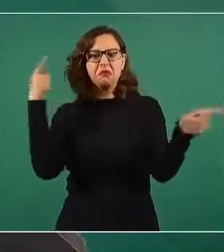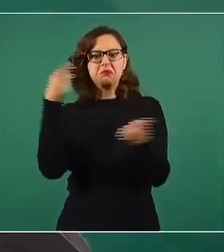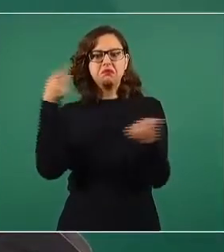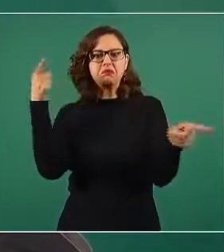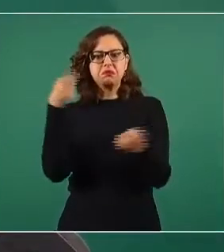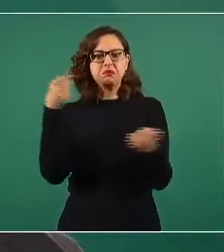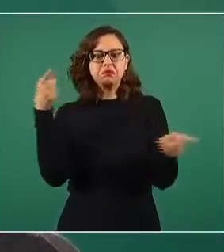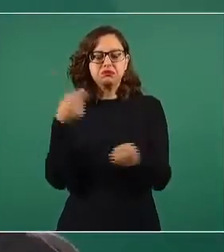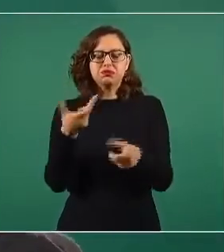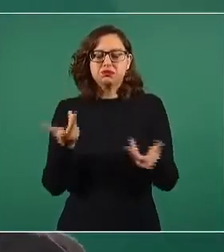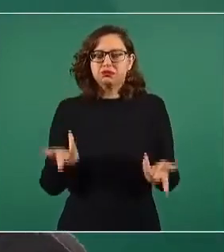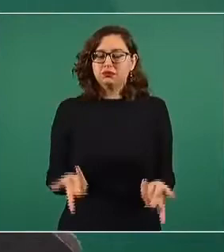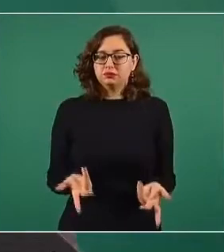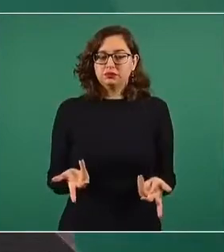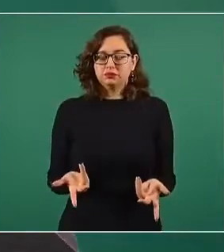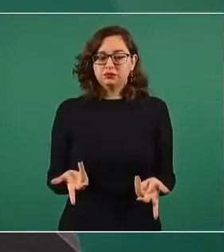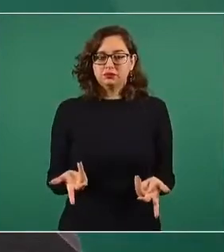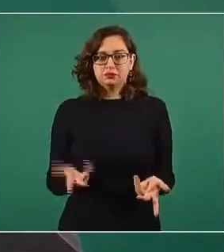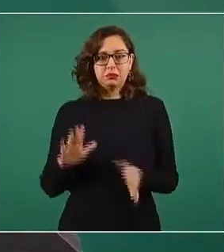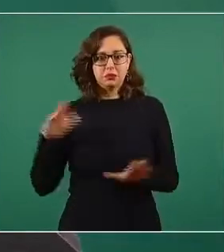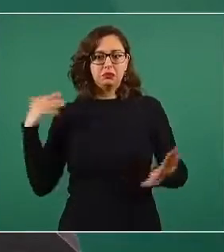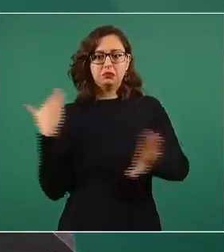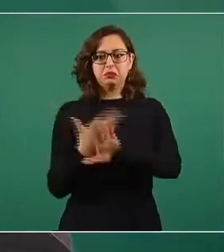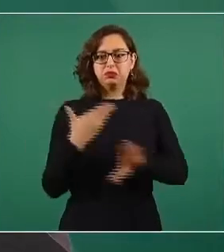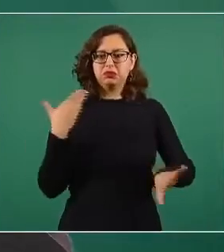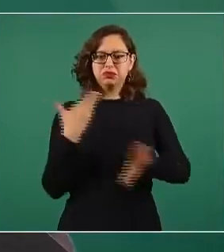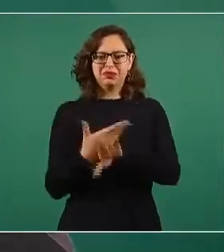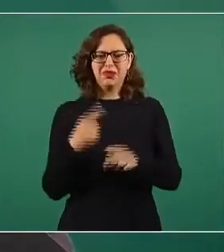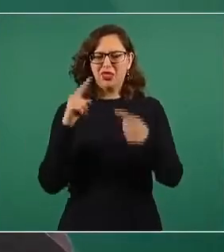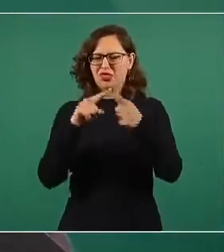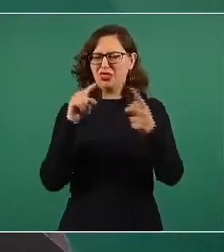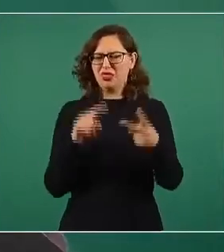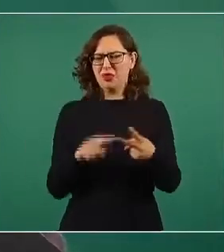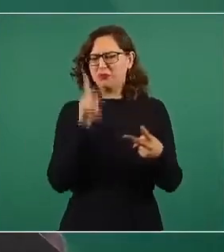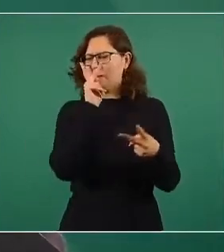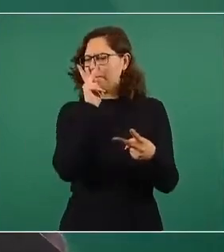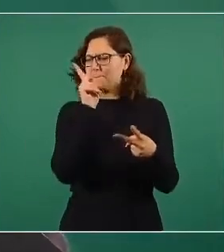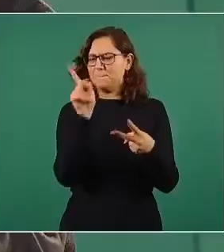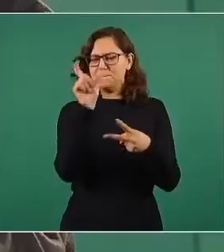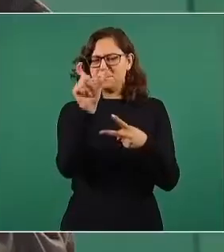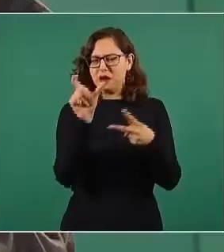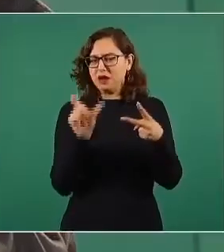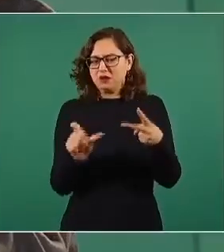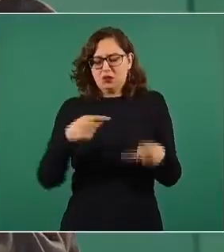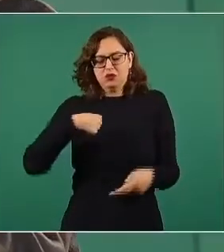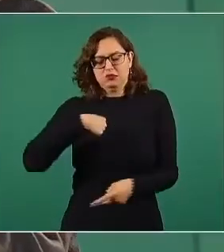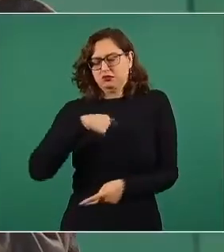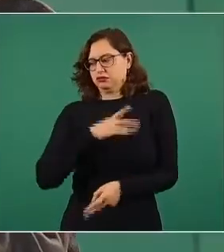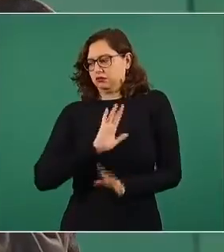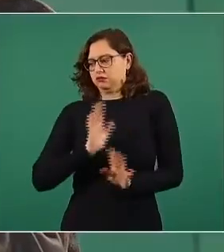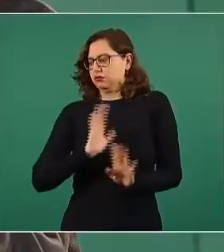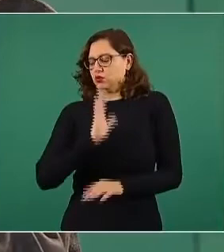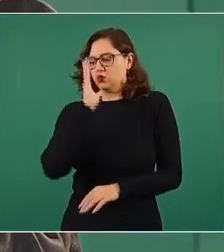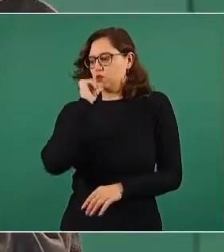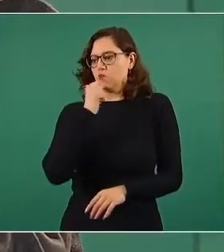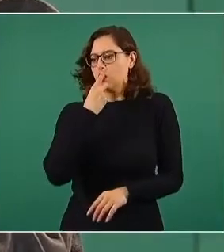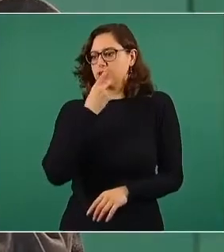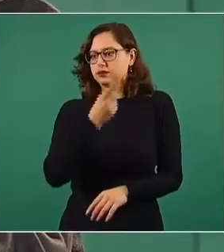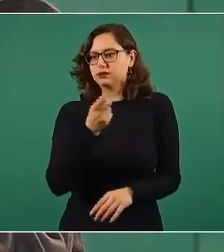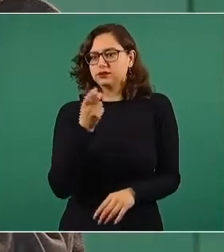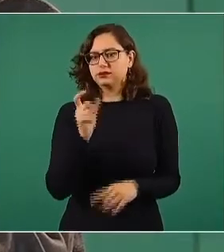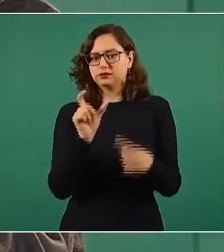de derechos humanos y le dice dos cosas que no puedo repetir.